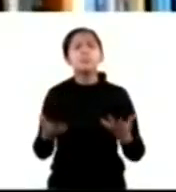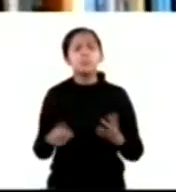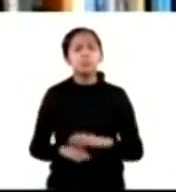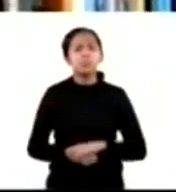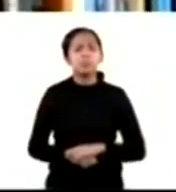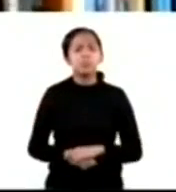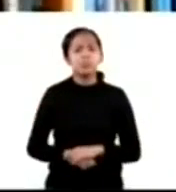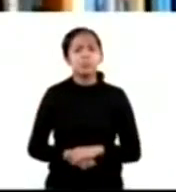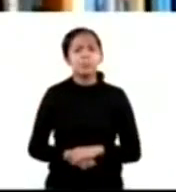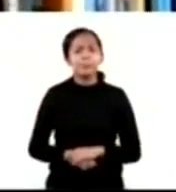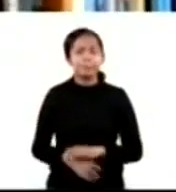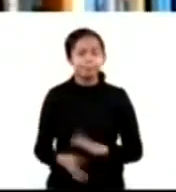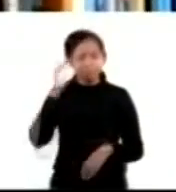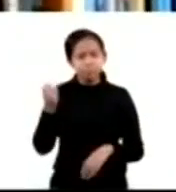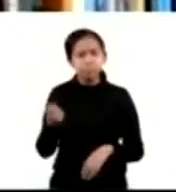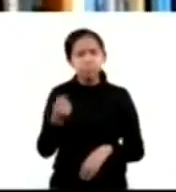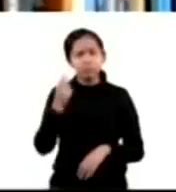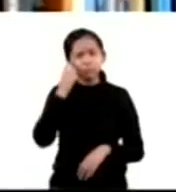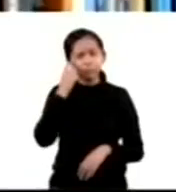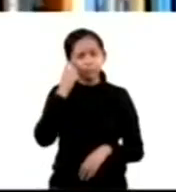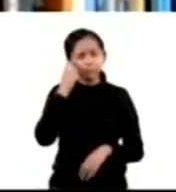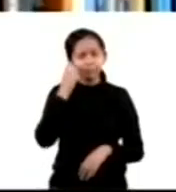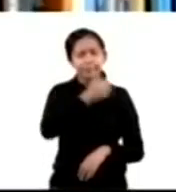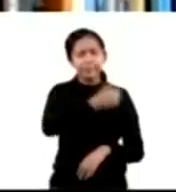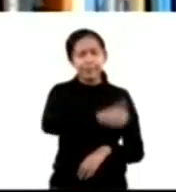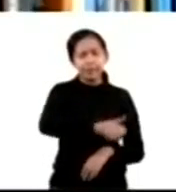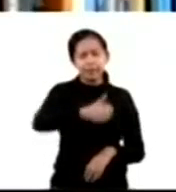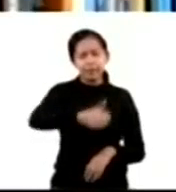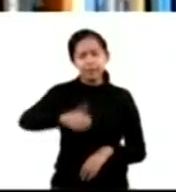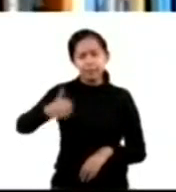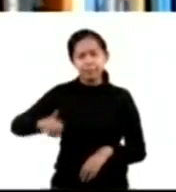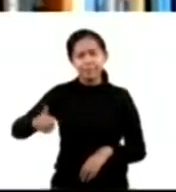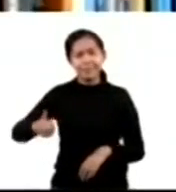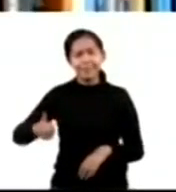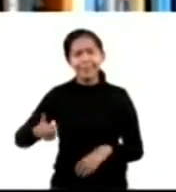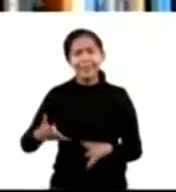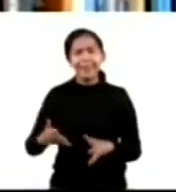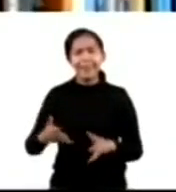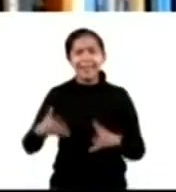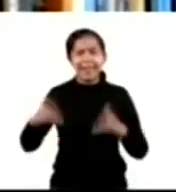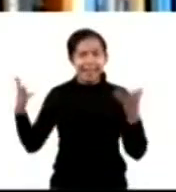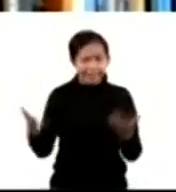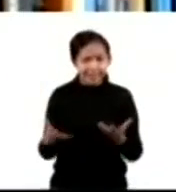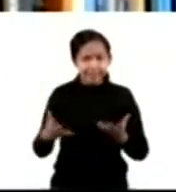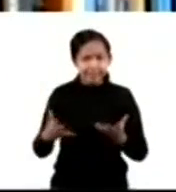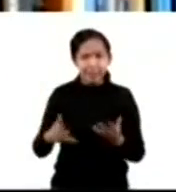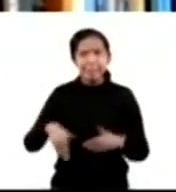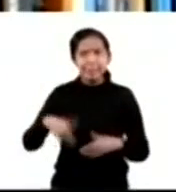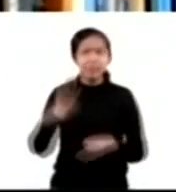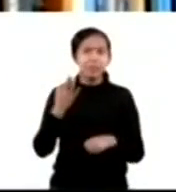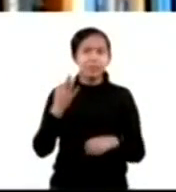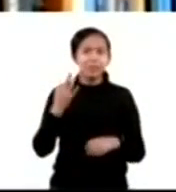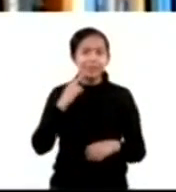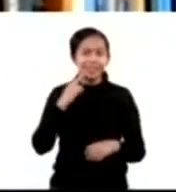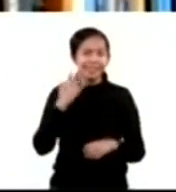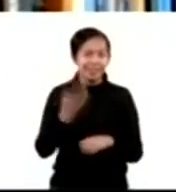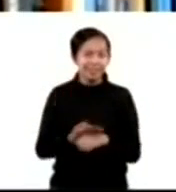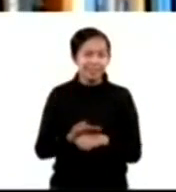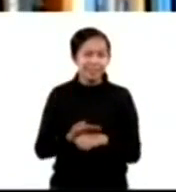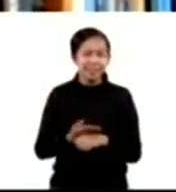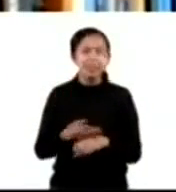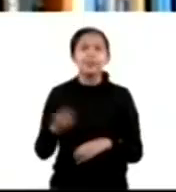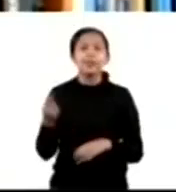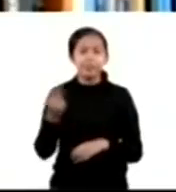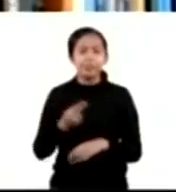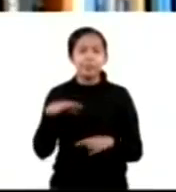Híjole, no. Yo creo que cada quien es responsable de sus propios actos y de sus propias palabras, ¿no? Y ya que a